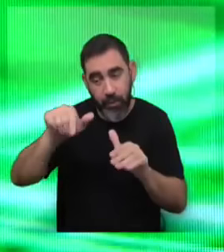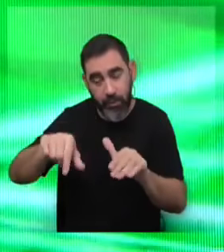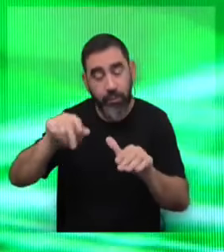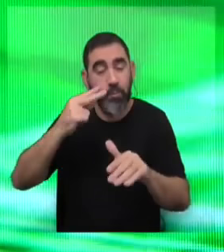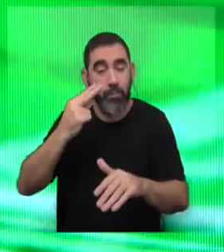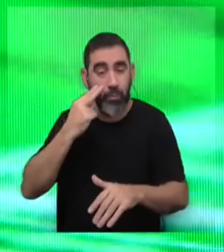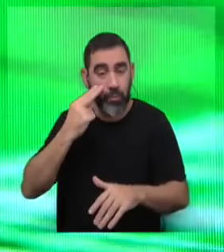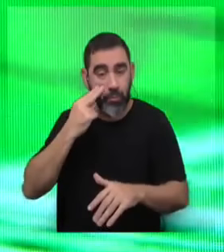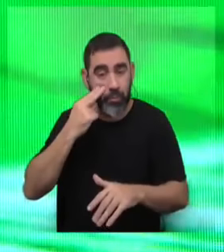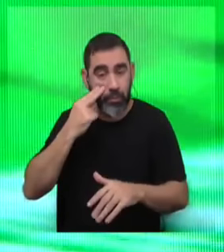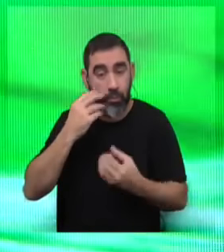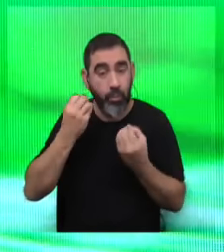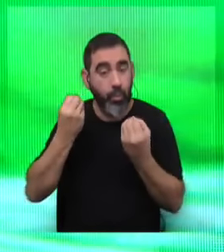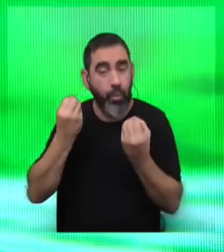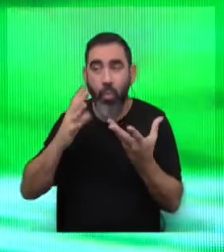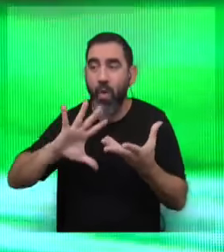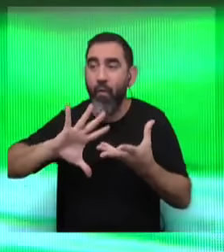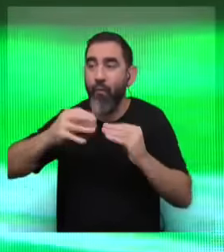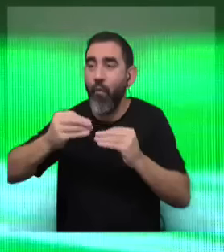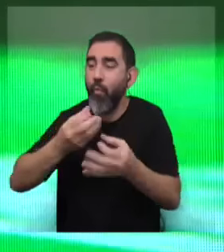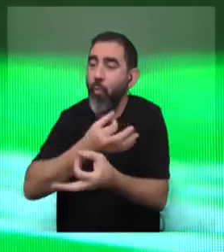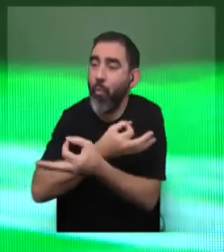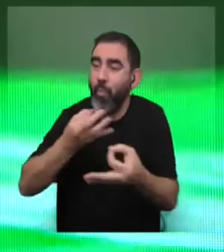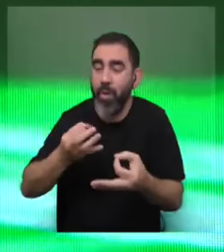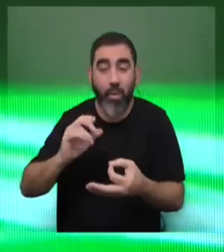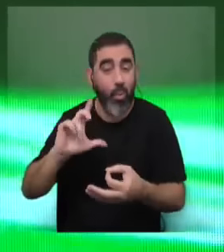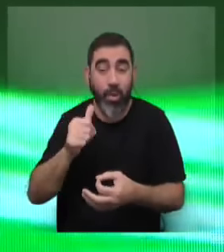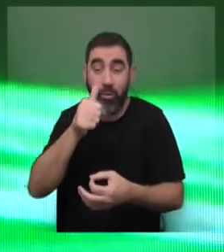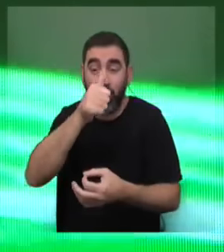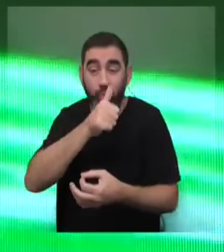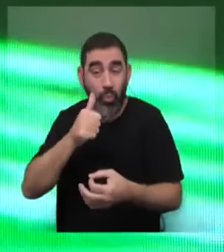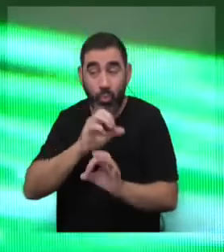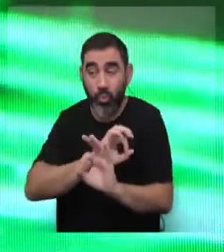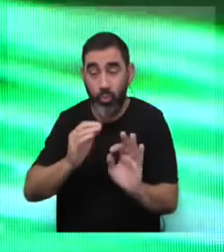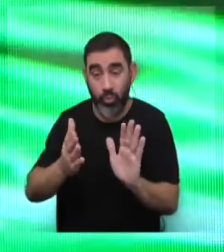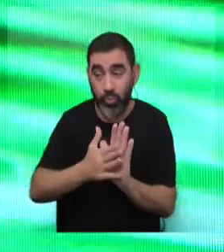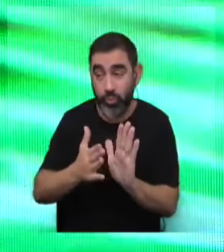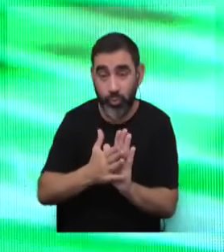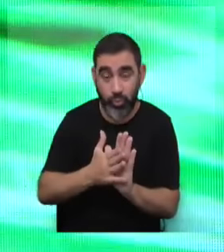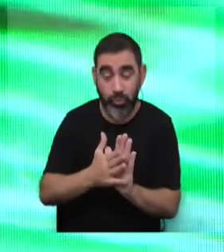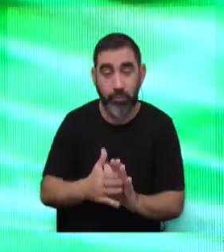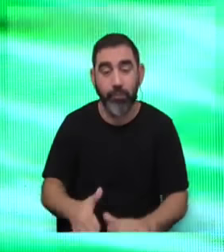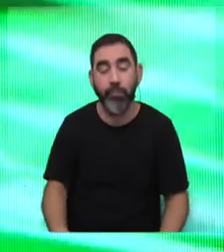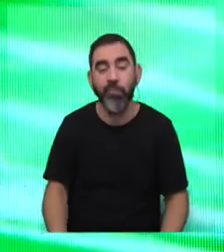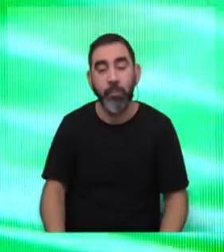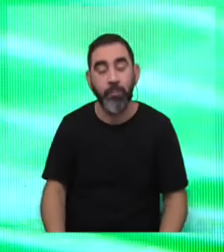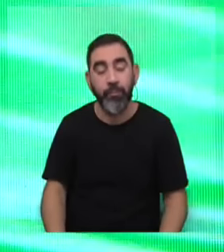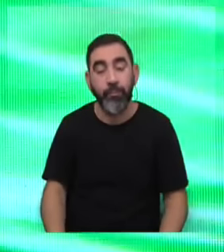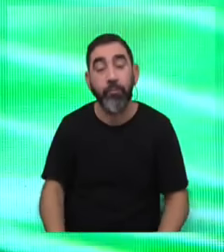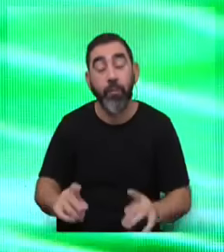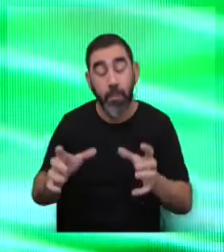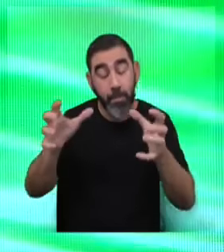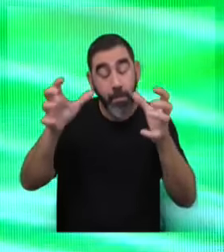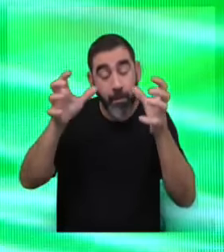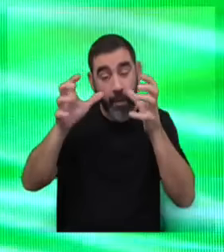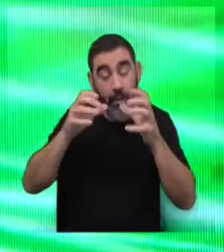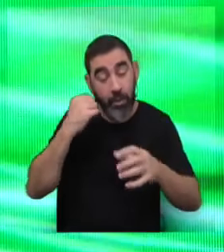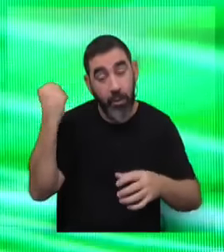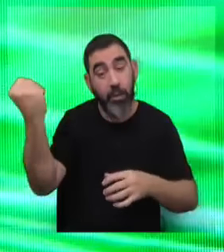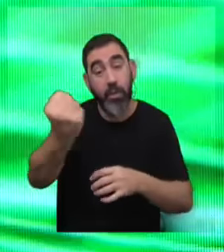problema porque no hay recetas porque no hay soluciones probadas y porque representa un peligro muy